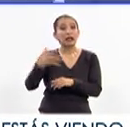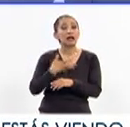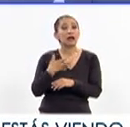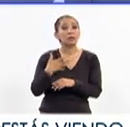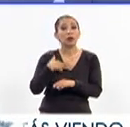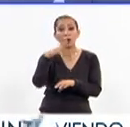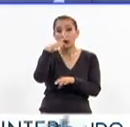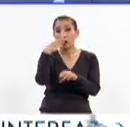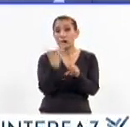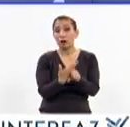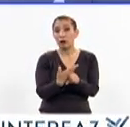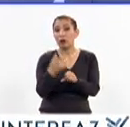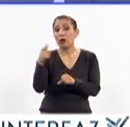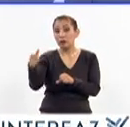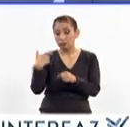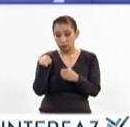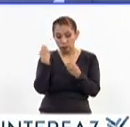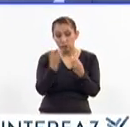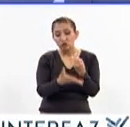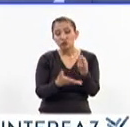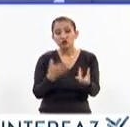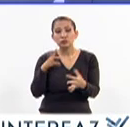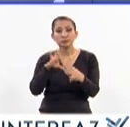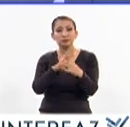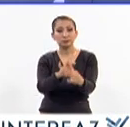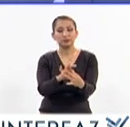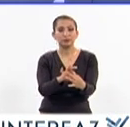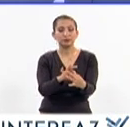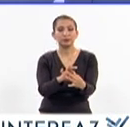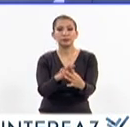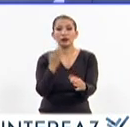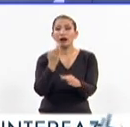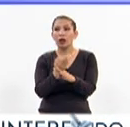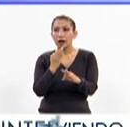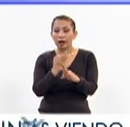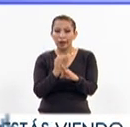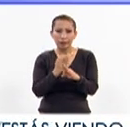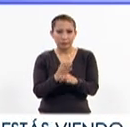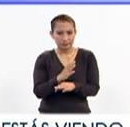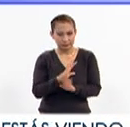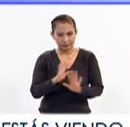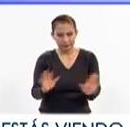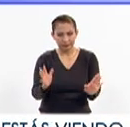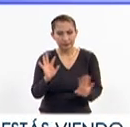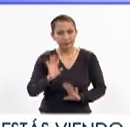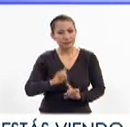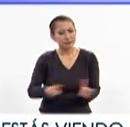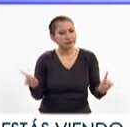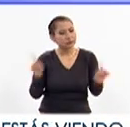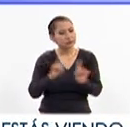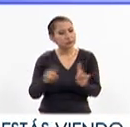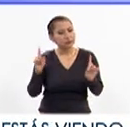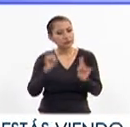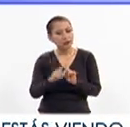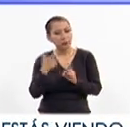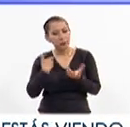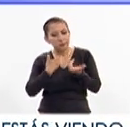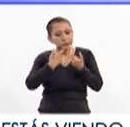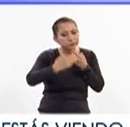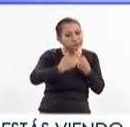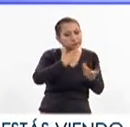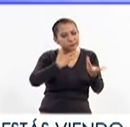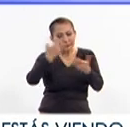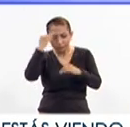una responsabilidad compartida. Entonces, ahorita se han generado diferentes commodities,